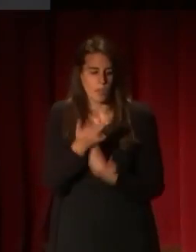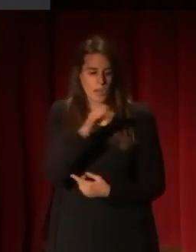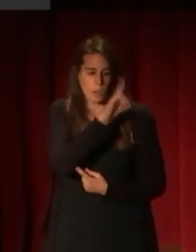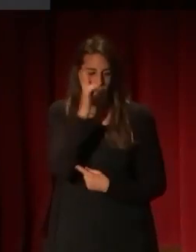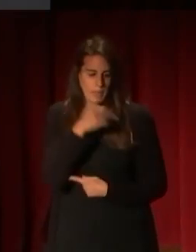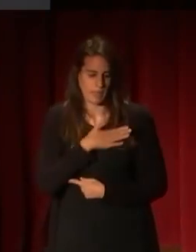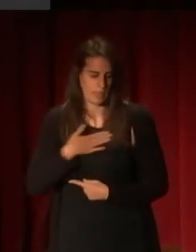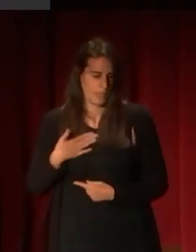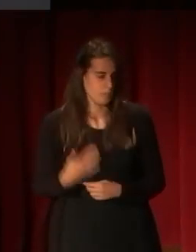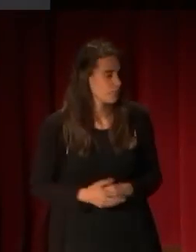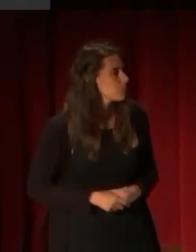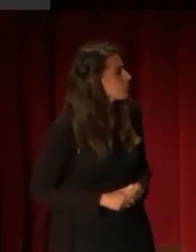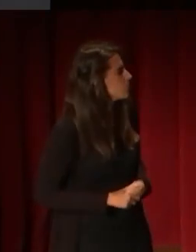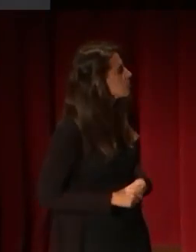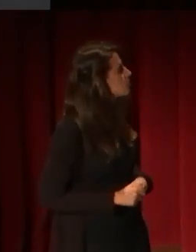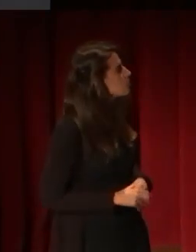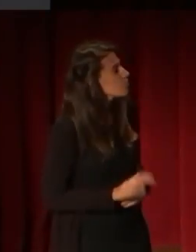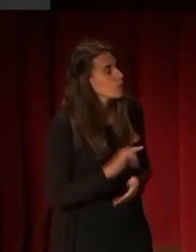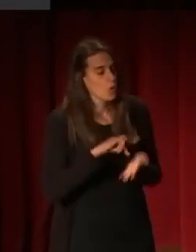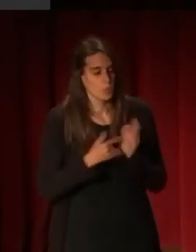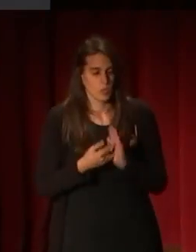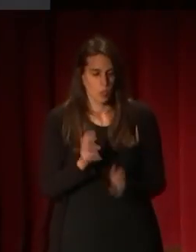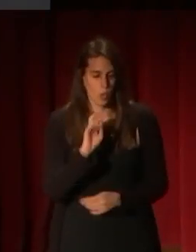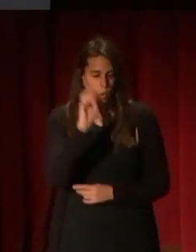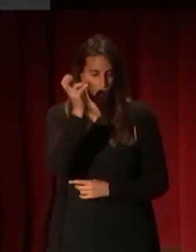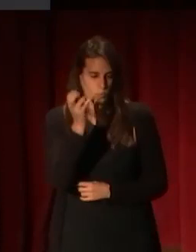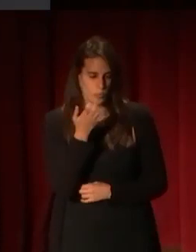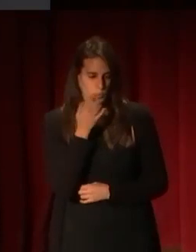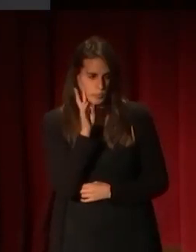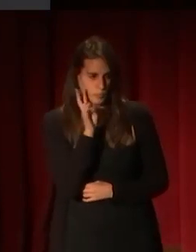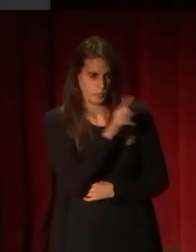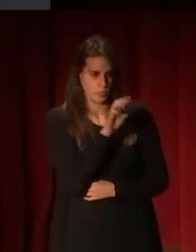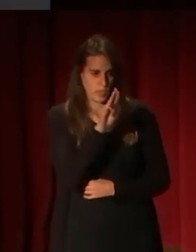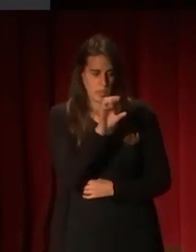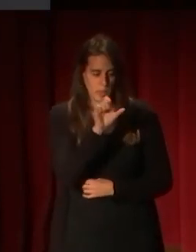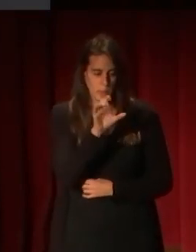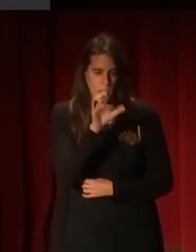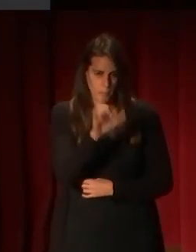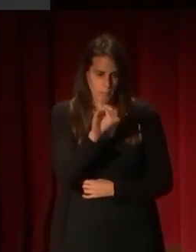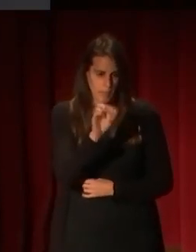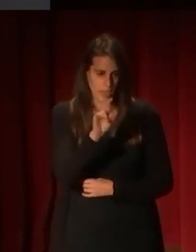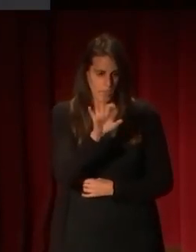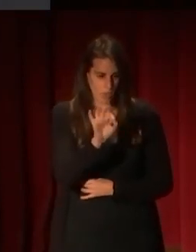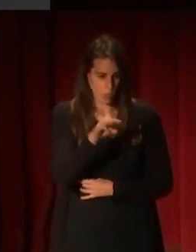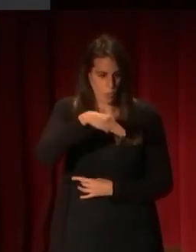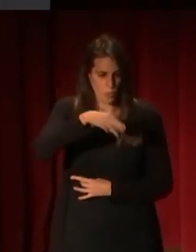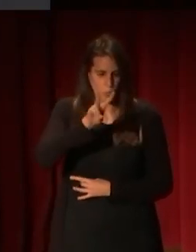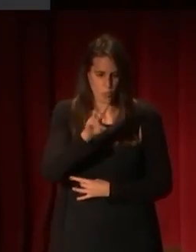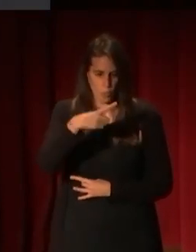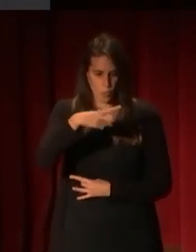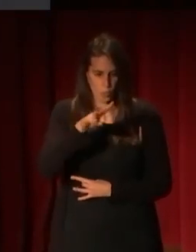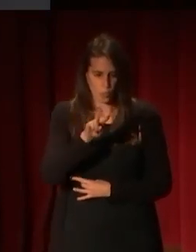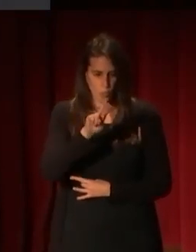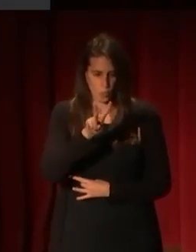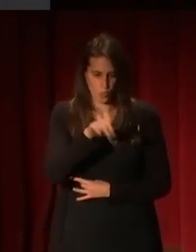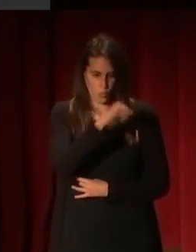madrid' otros proyectos como este que ven ustedes de pedro muguruza coincidían ya